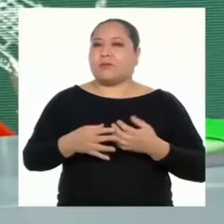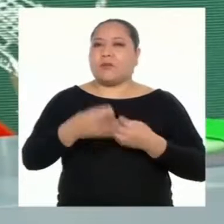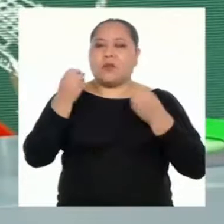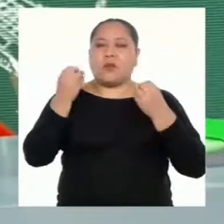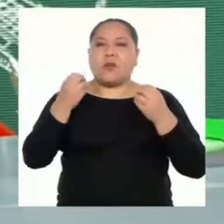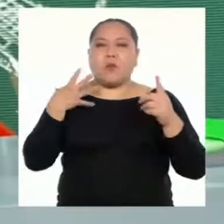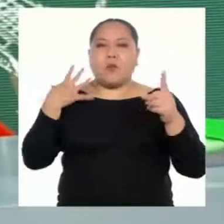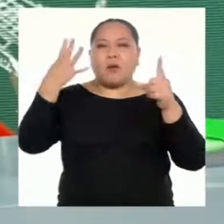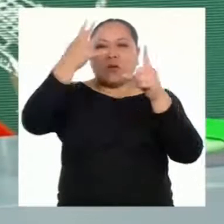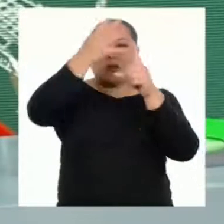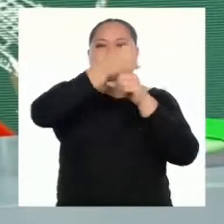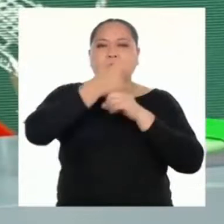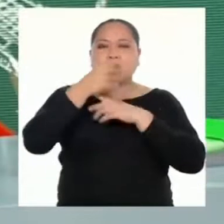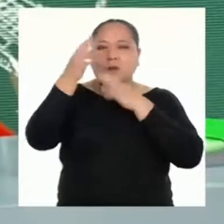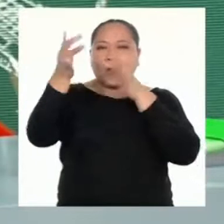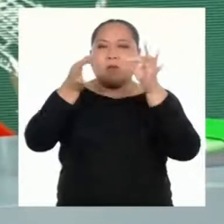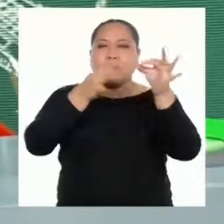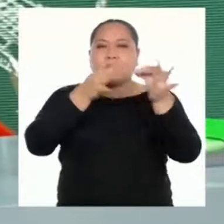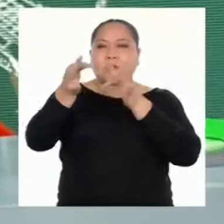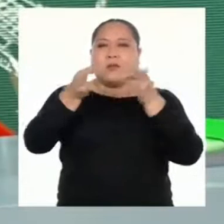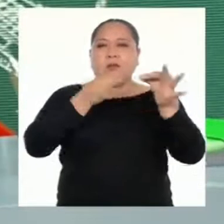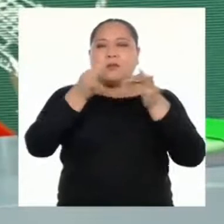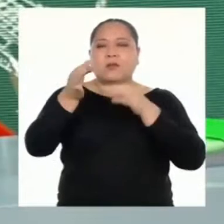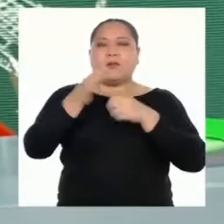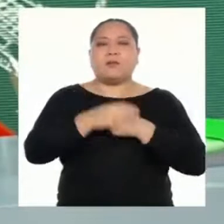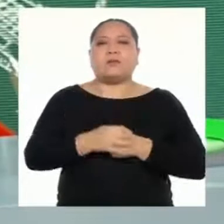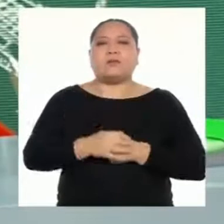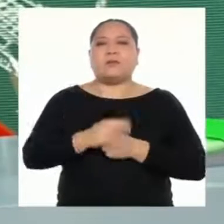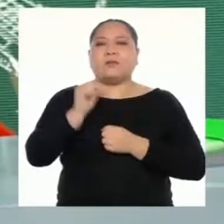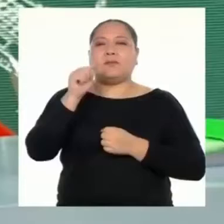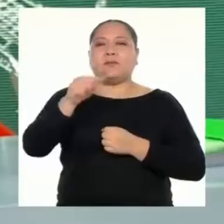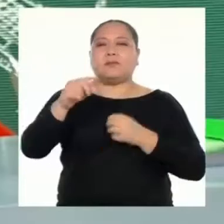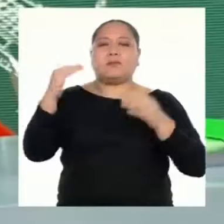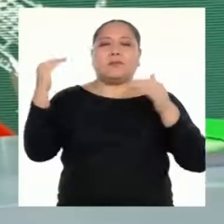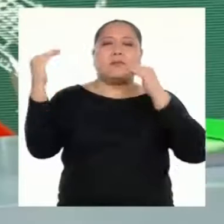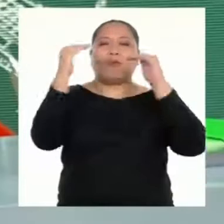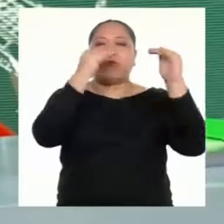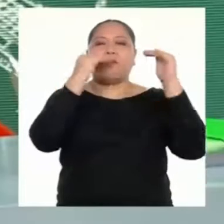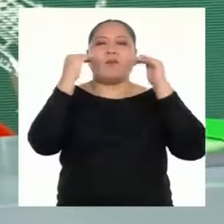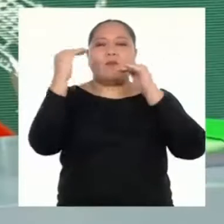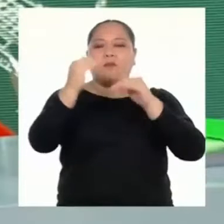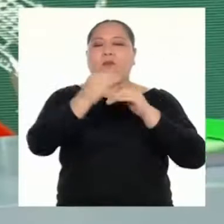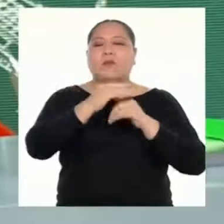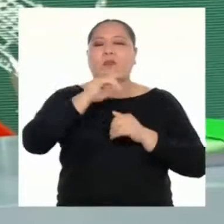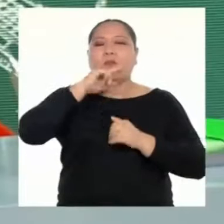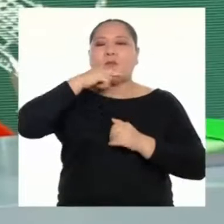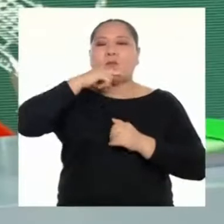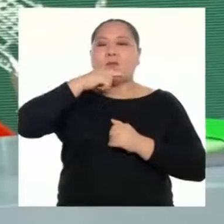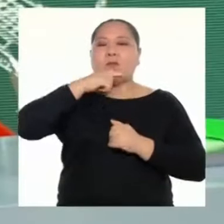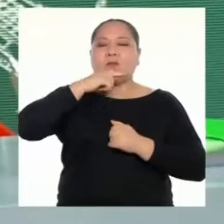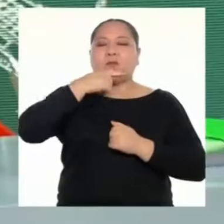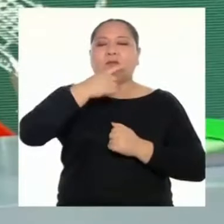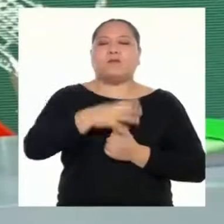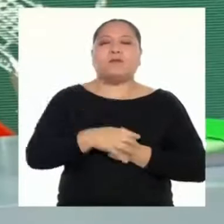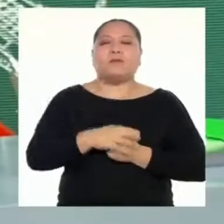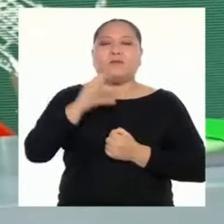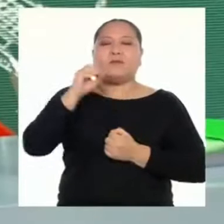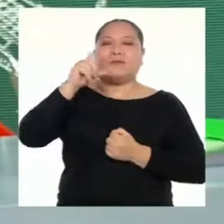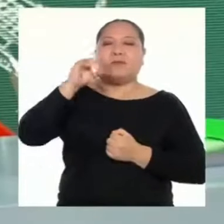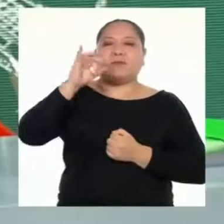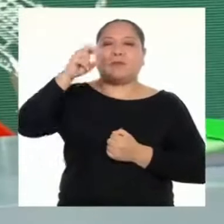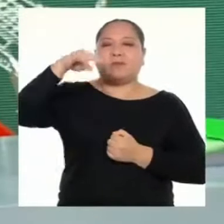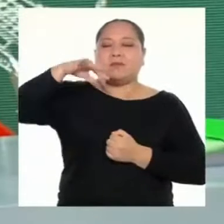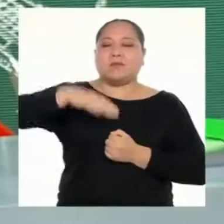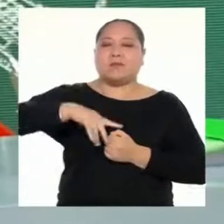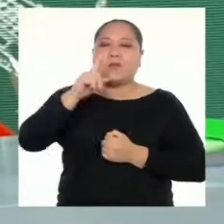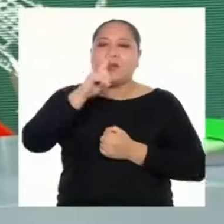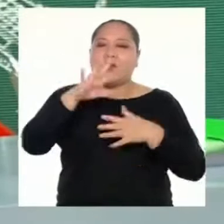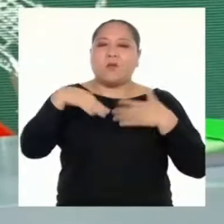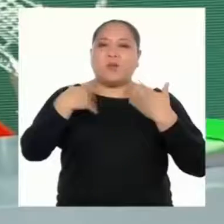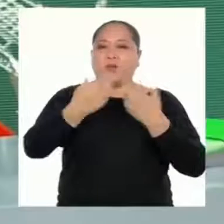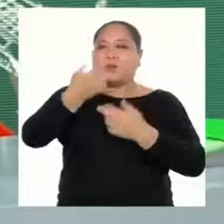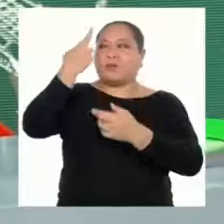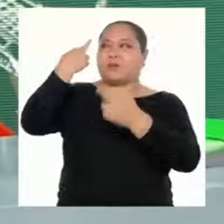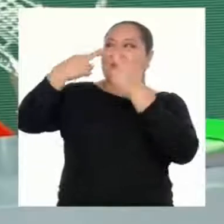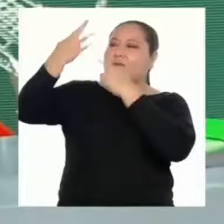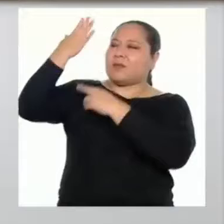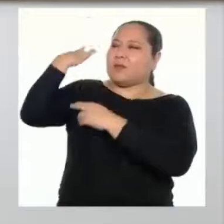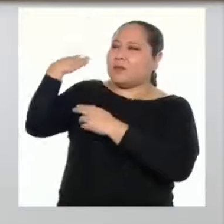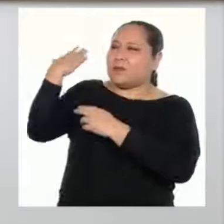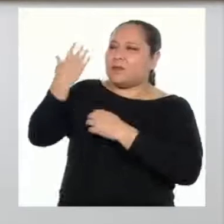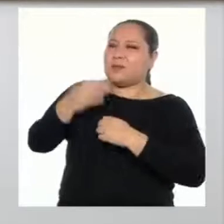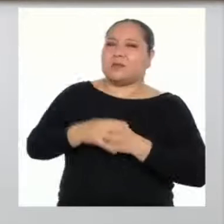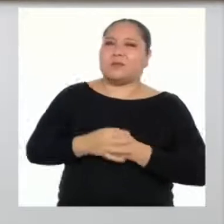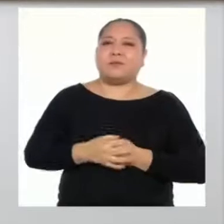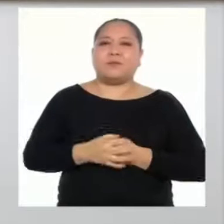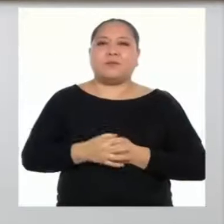Pero, ¿cómo lograremos explicar los cambios y similitudes en el trato de las mujeres en la colonia respecto a la actualidad si no podemos regresar al